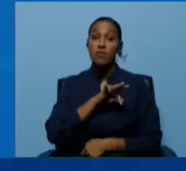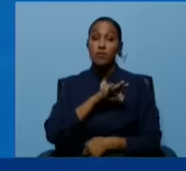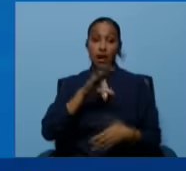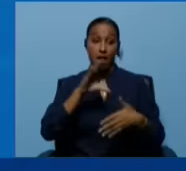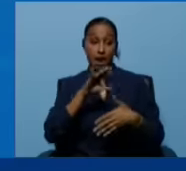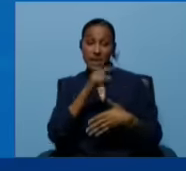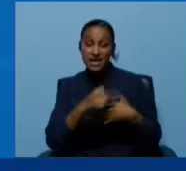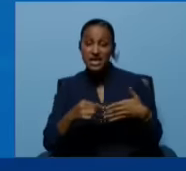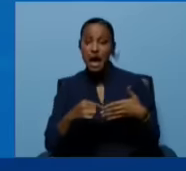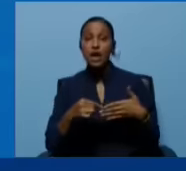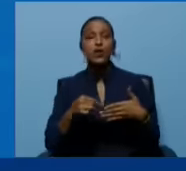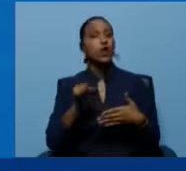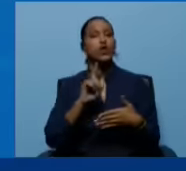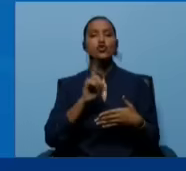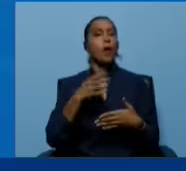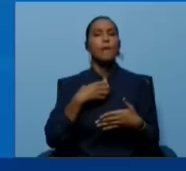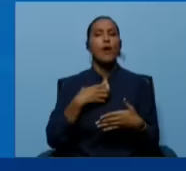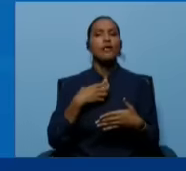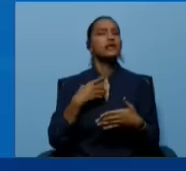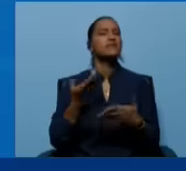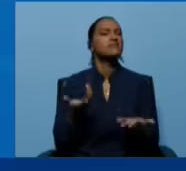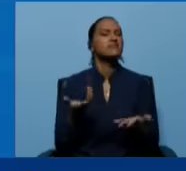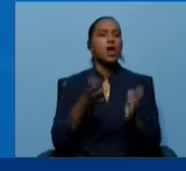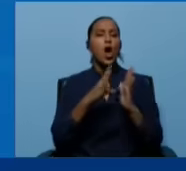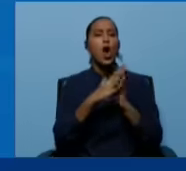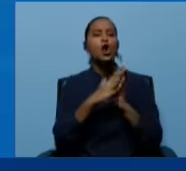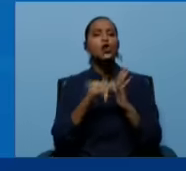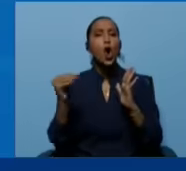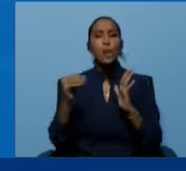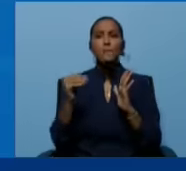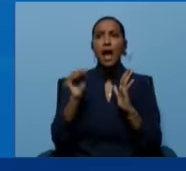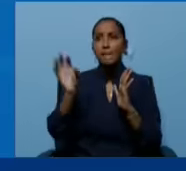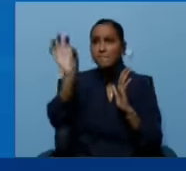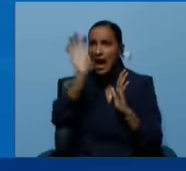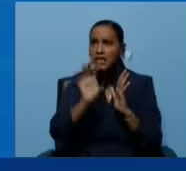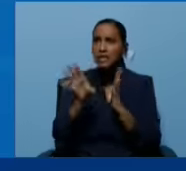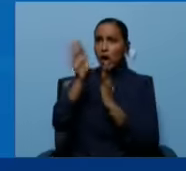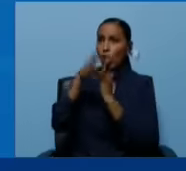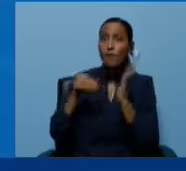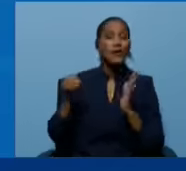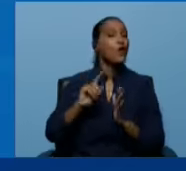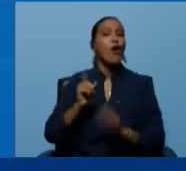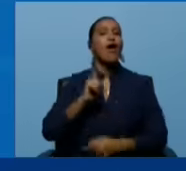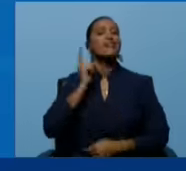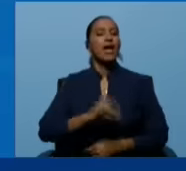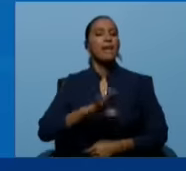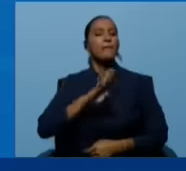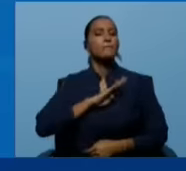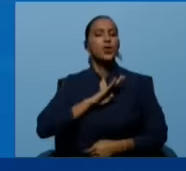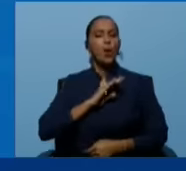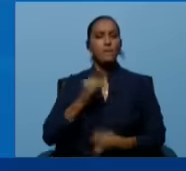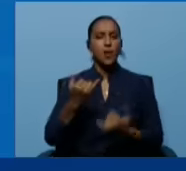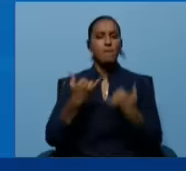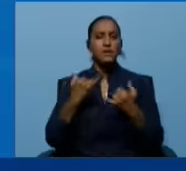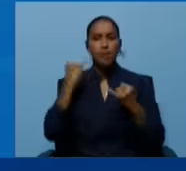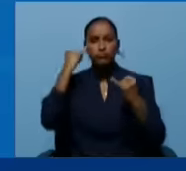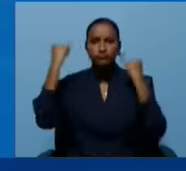no debe ser copia ni calco de nadie, debe ser creación